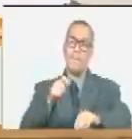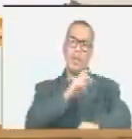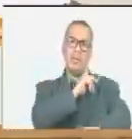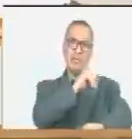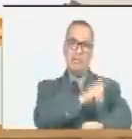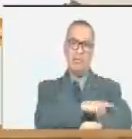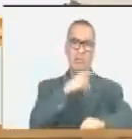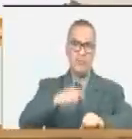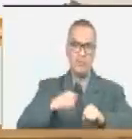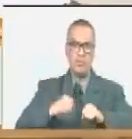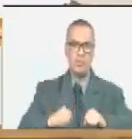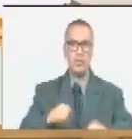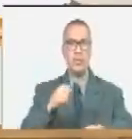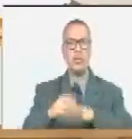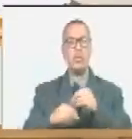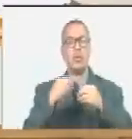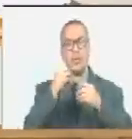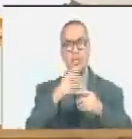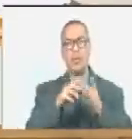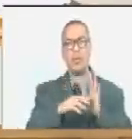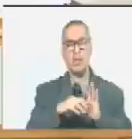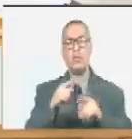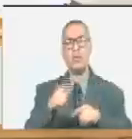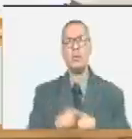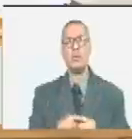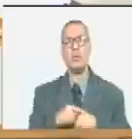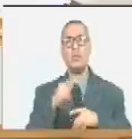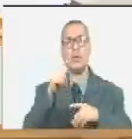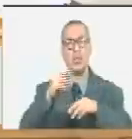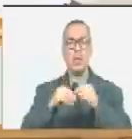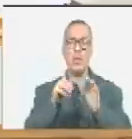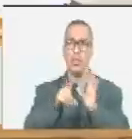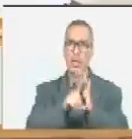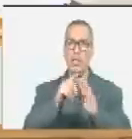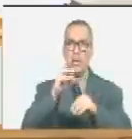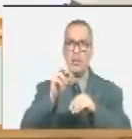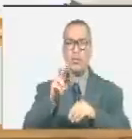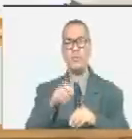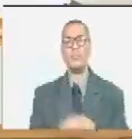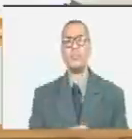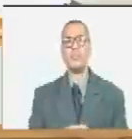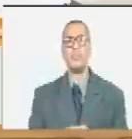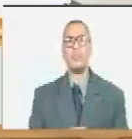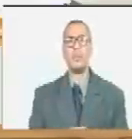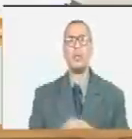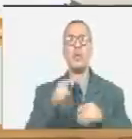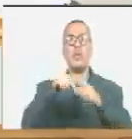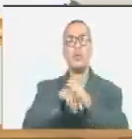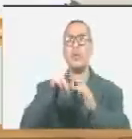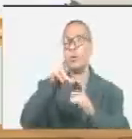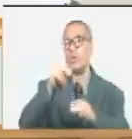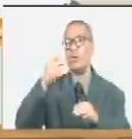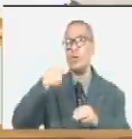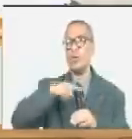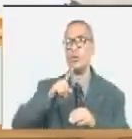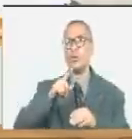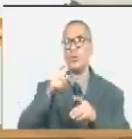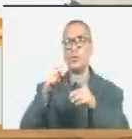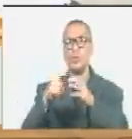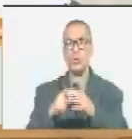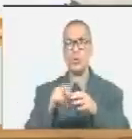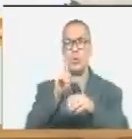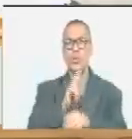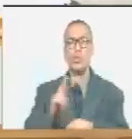para hacerlas más eficientes en el cumplimiento de su labor. Para que la impunidad no sea la moneda de